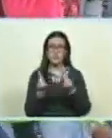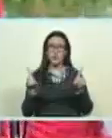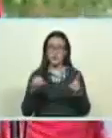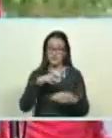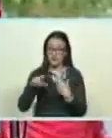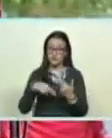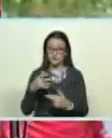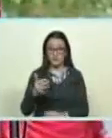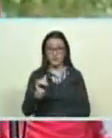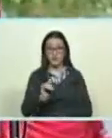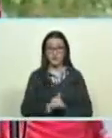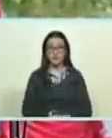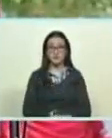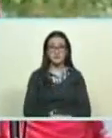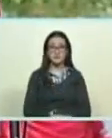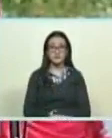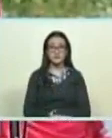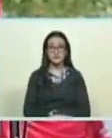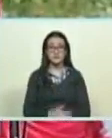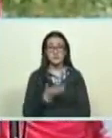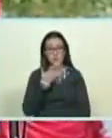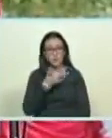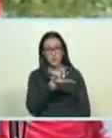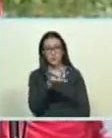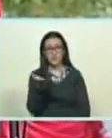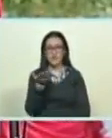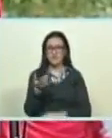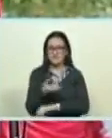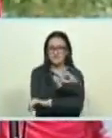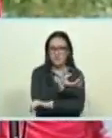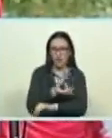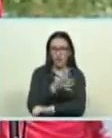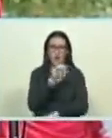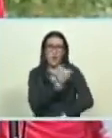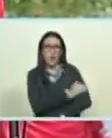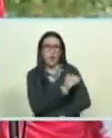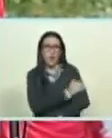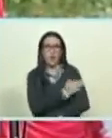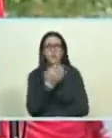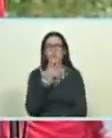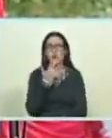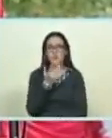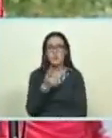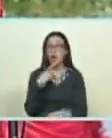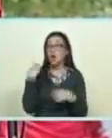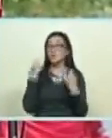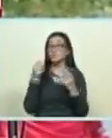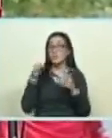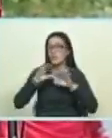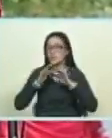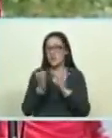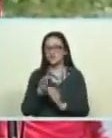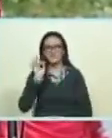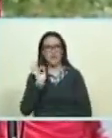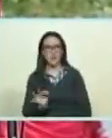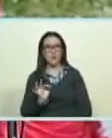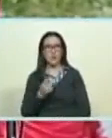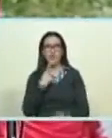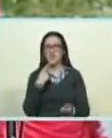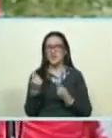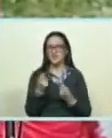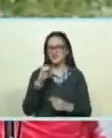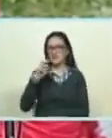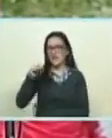y revolucionario. Si ustedes fueran guarimberos y escuálidos, si fuera noticia mundial y los estuviera